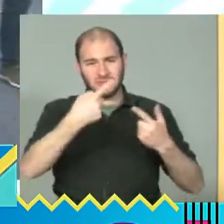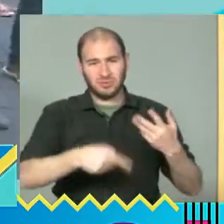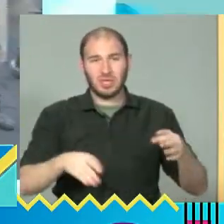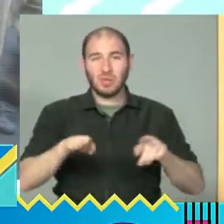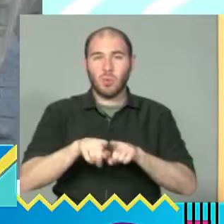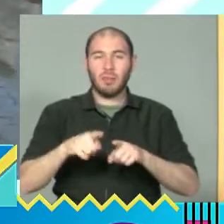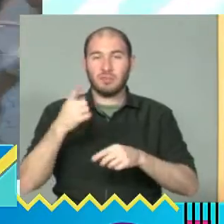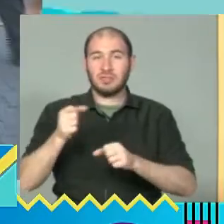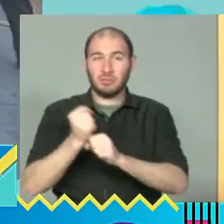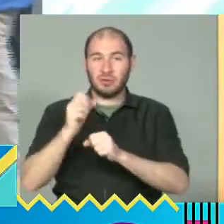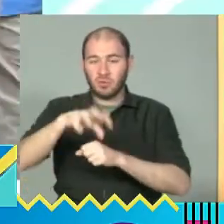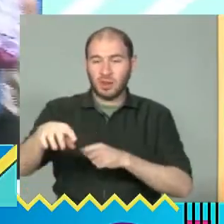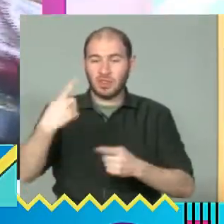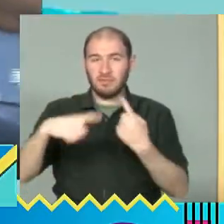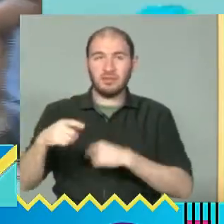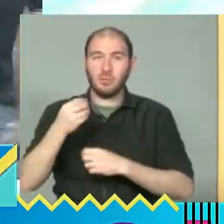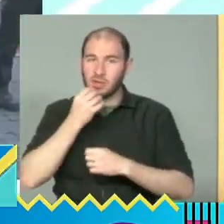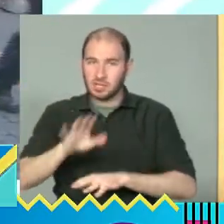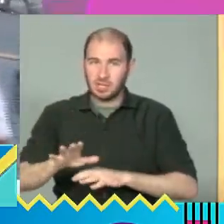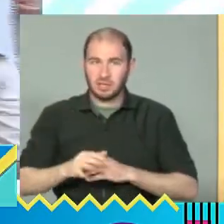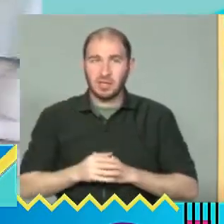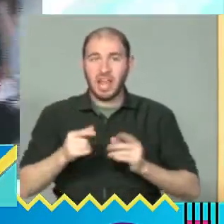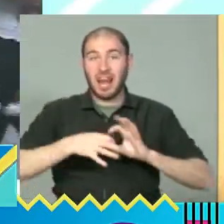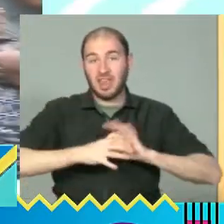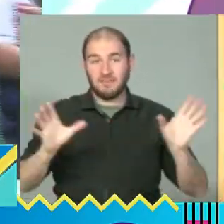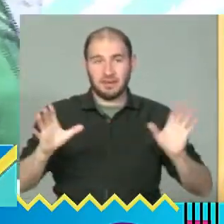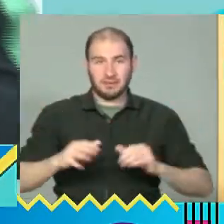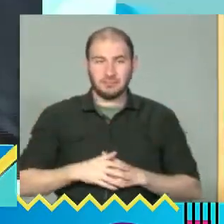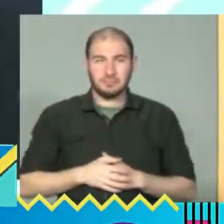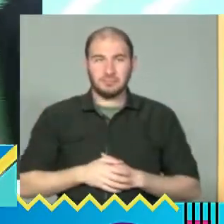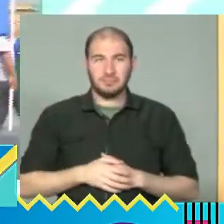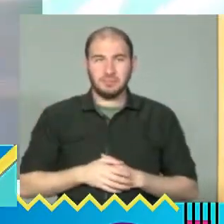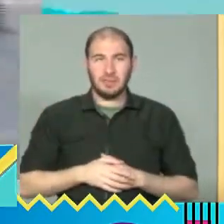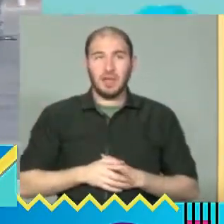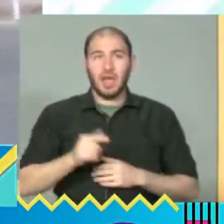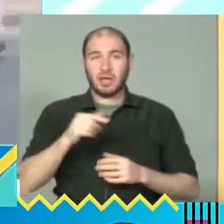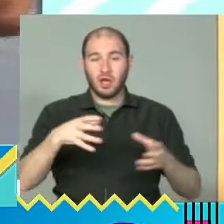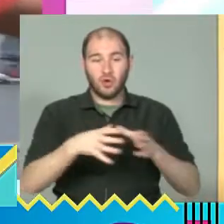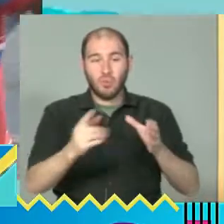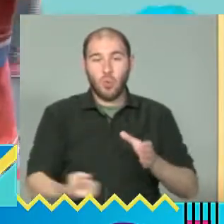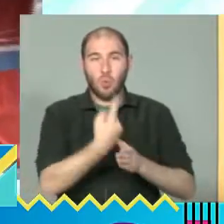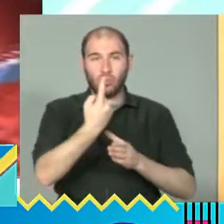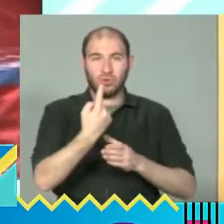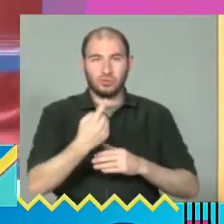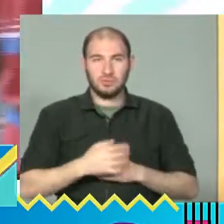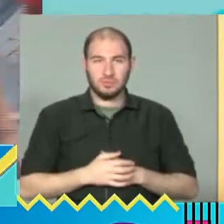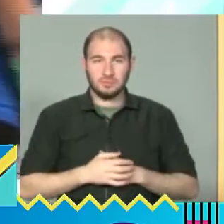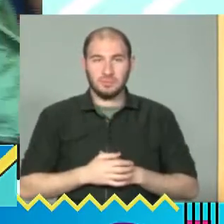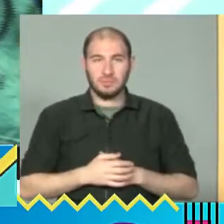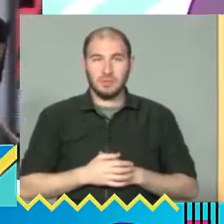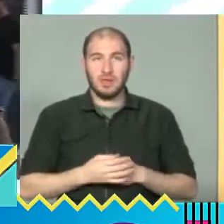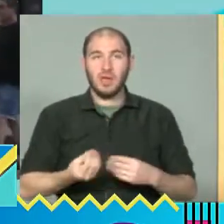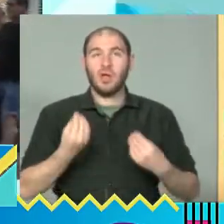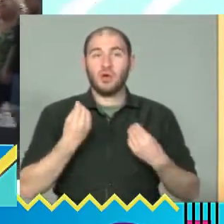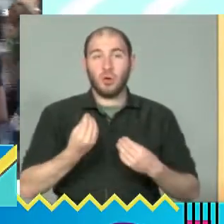los empleados de los distintos lugares quieran. Es decir, es libre. Entonces, lo que hay es un monopolio allí. Entonces, claro, ¿cómo